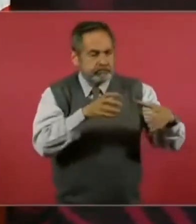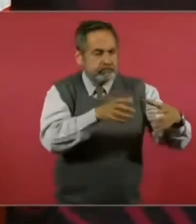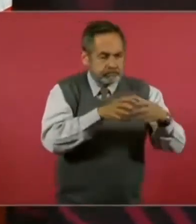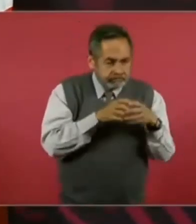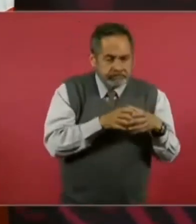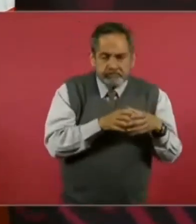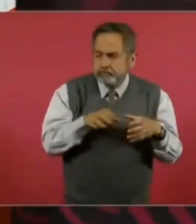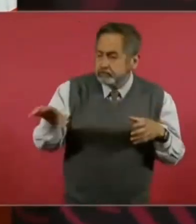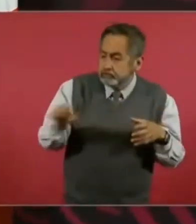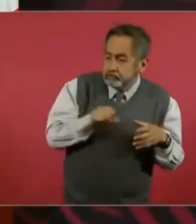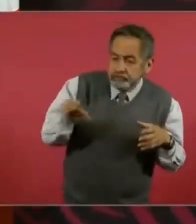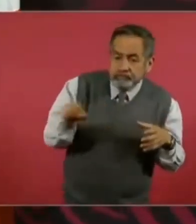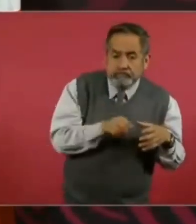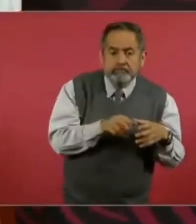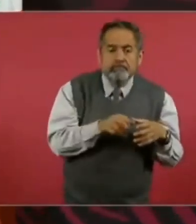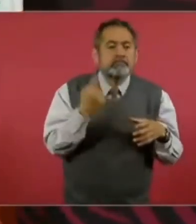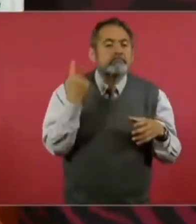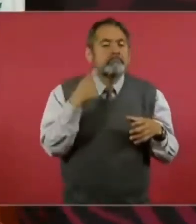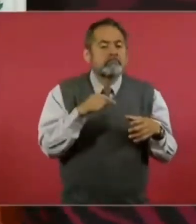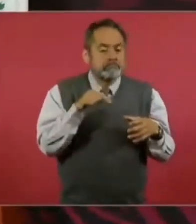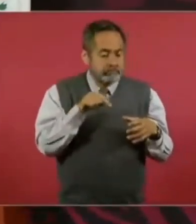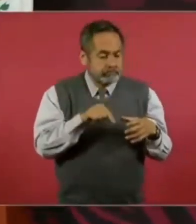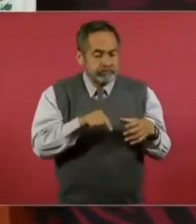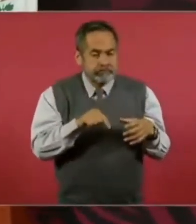para que